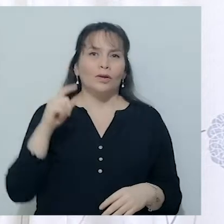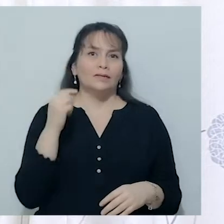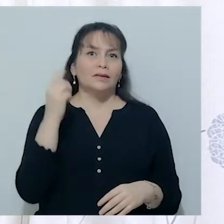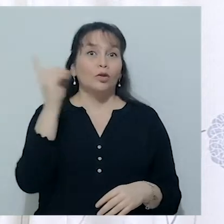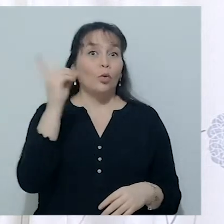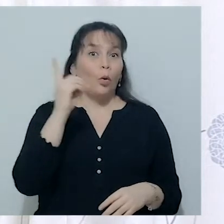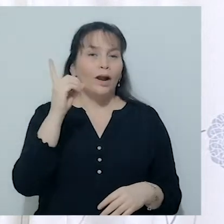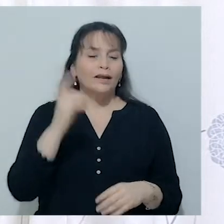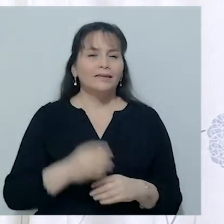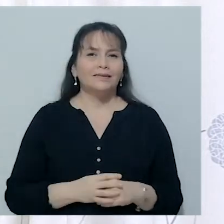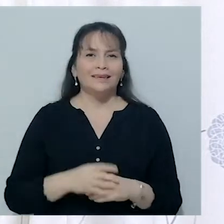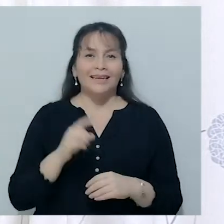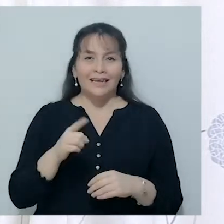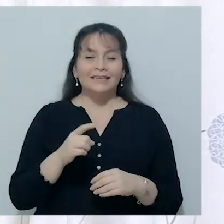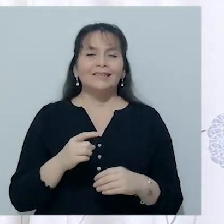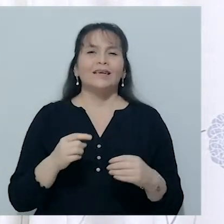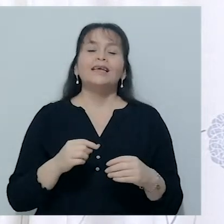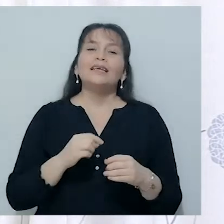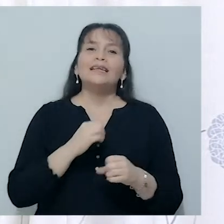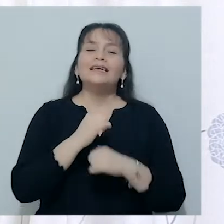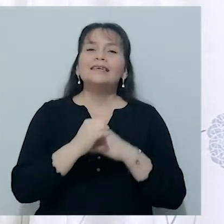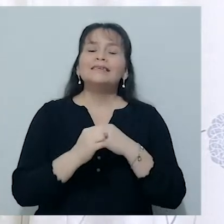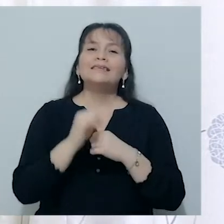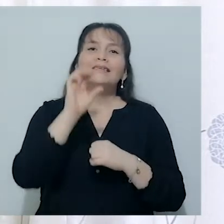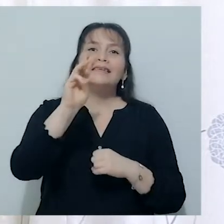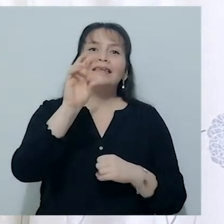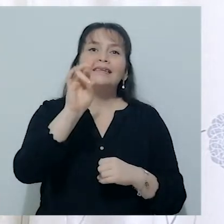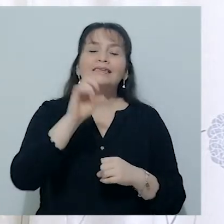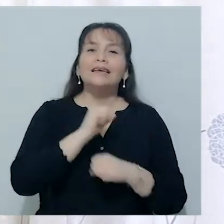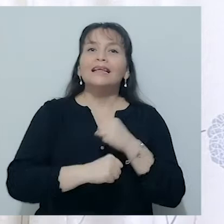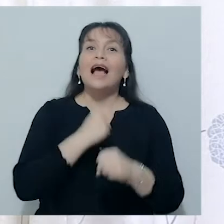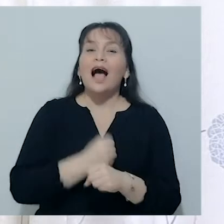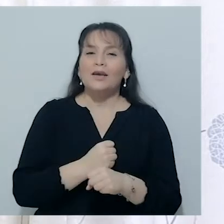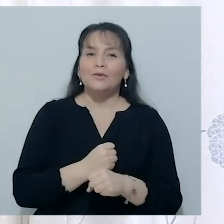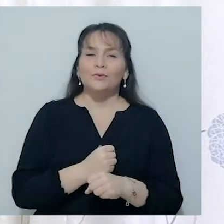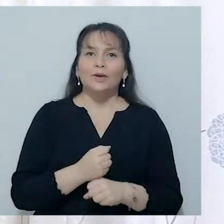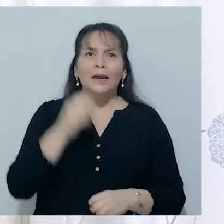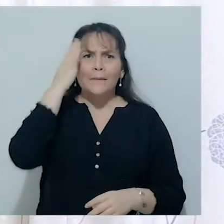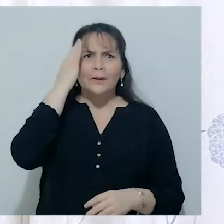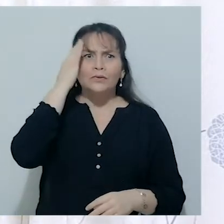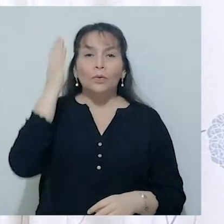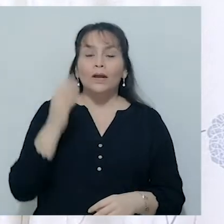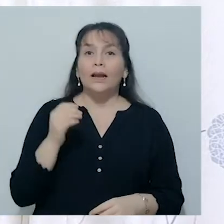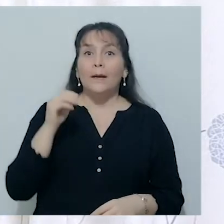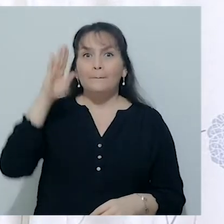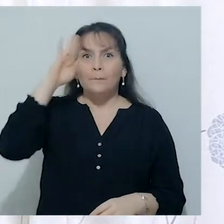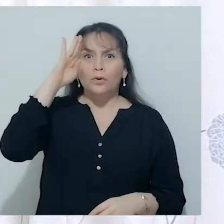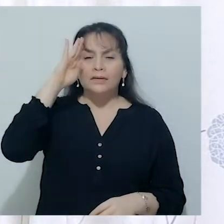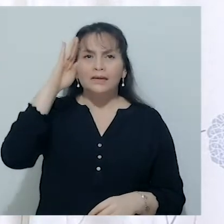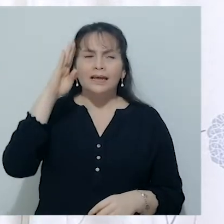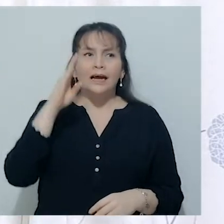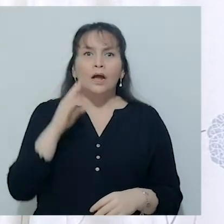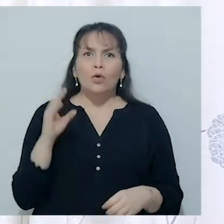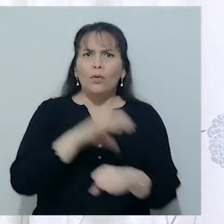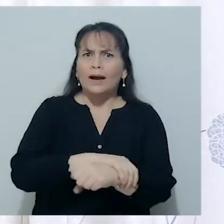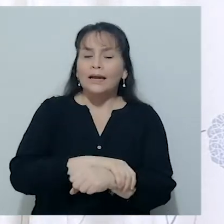Martínez, de 67 años de edad, aparentemente pensó que la policía estaba a punto de arrestarlo por sus problemas